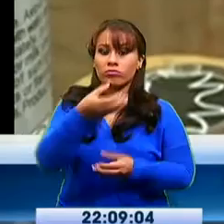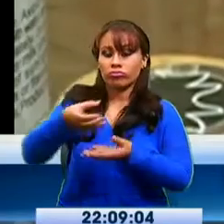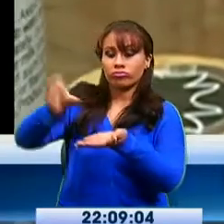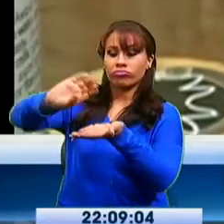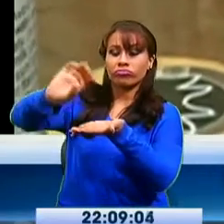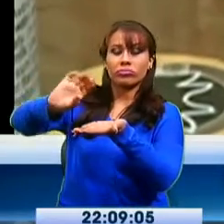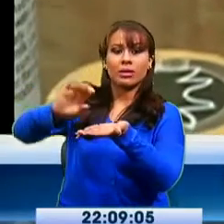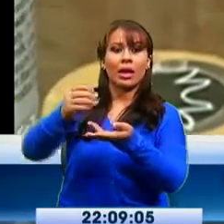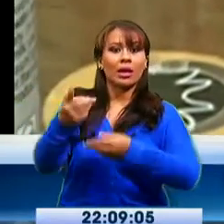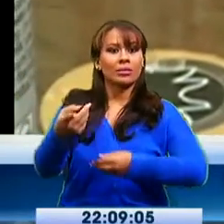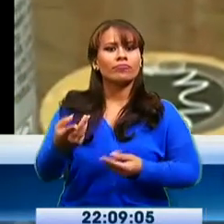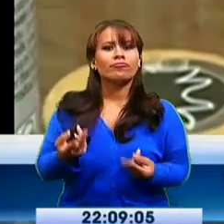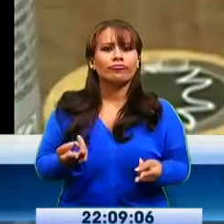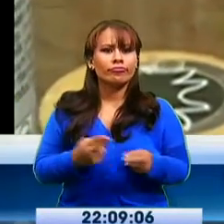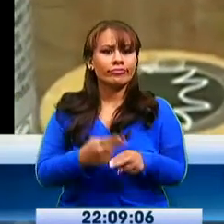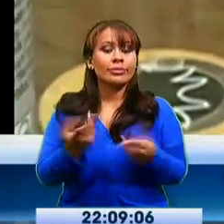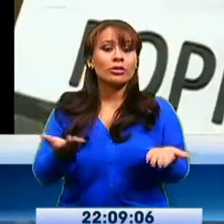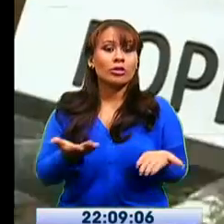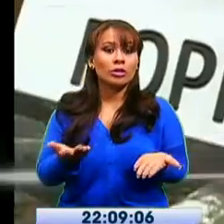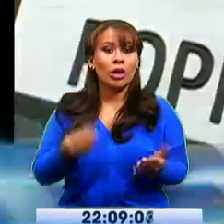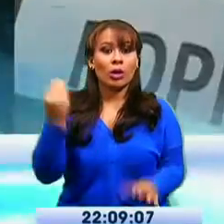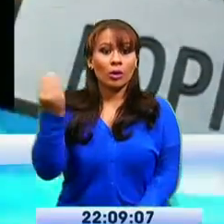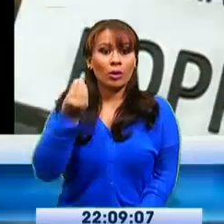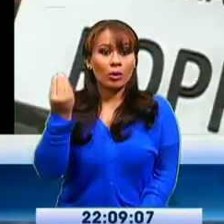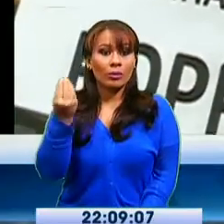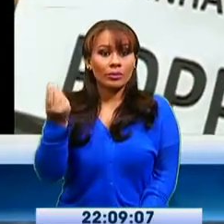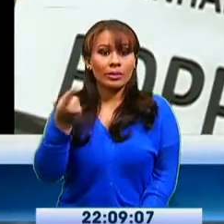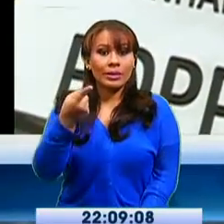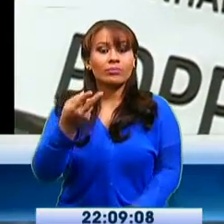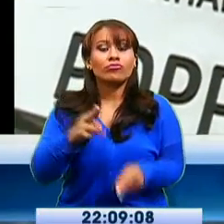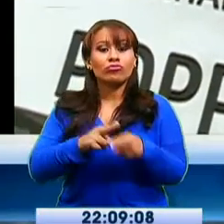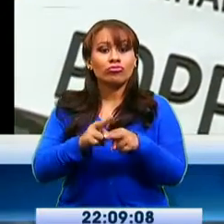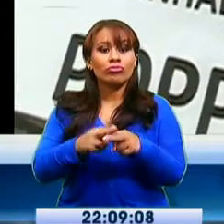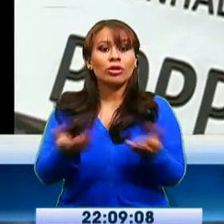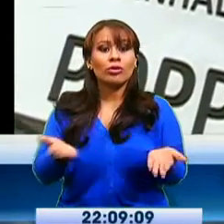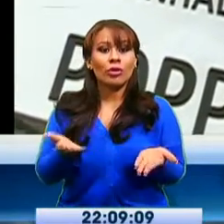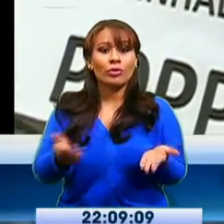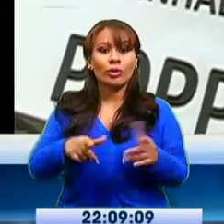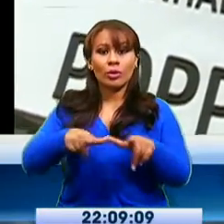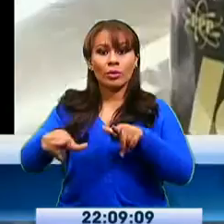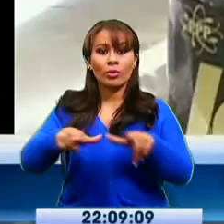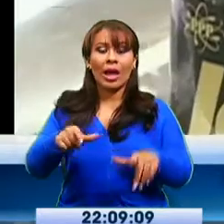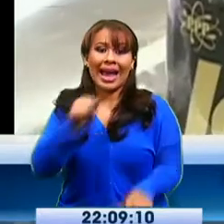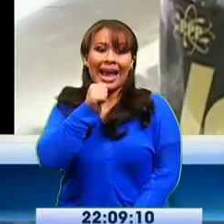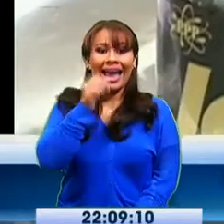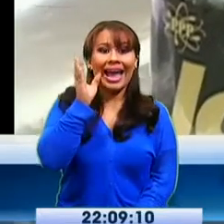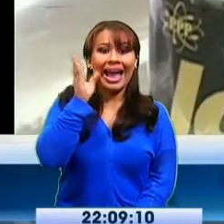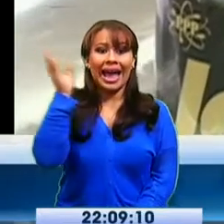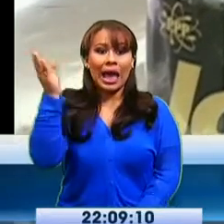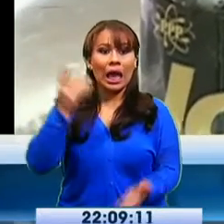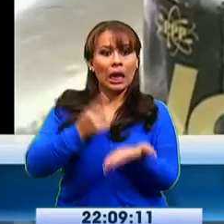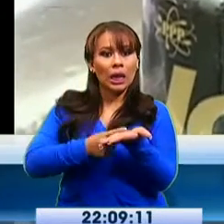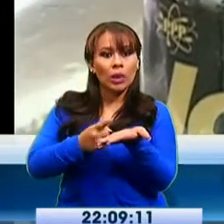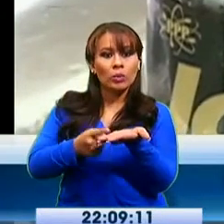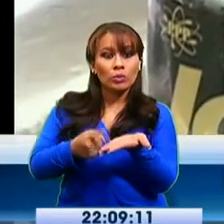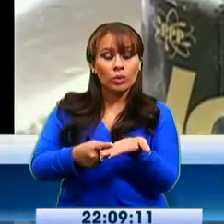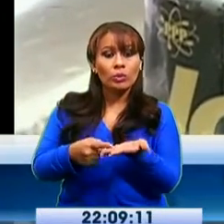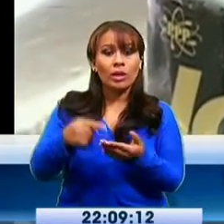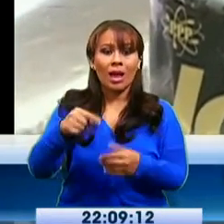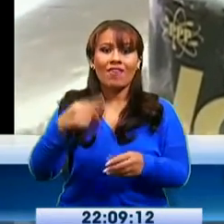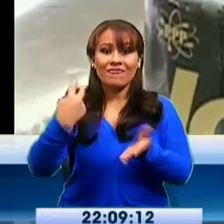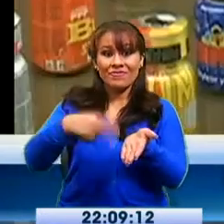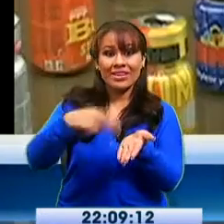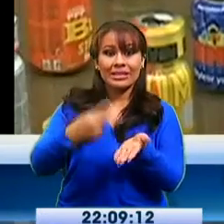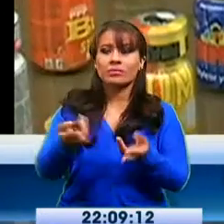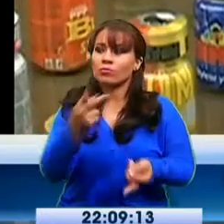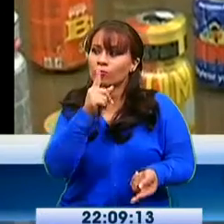ganando mercado especialmente entre los jóvenes. Su comercialización sería en eventos como conciertos, reuniones sociales, además de varias ciudades